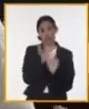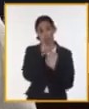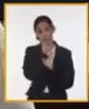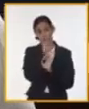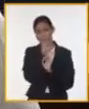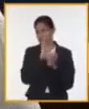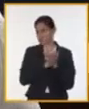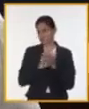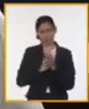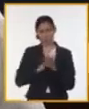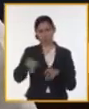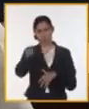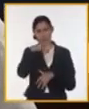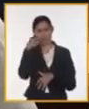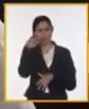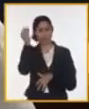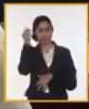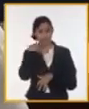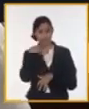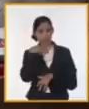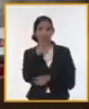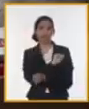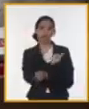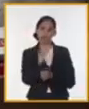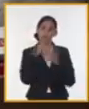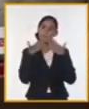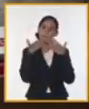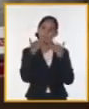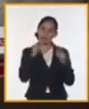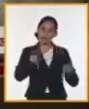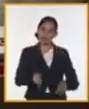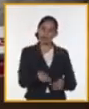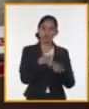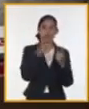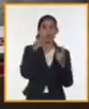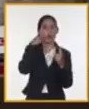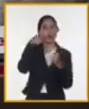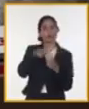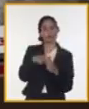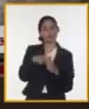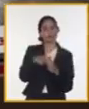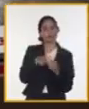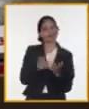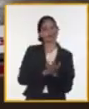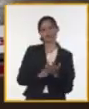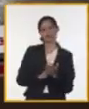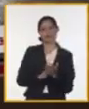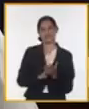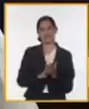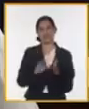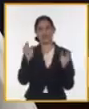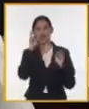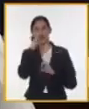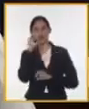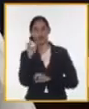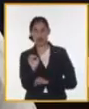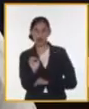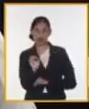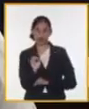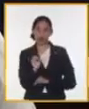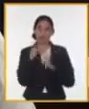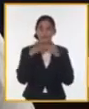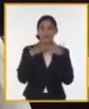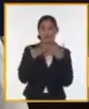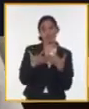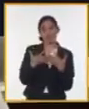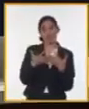nadie. ¿Se logró cumplir todos los objetivos? La respuesta es no. Se han constituido destacamentos